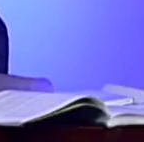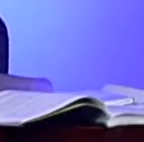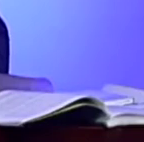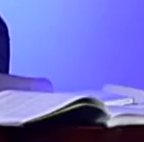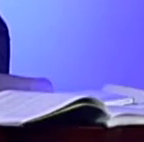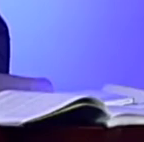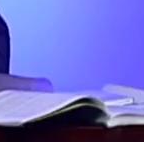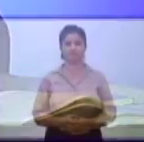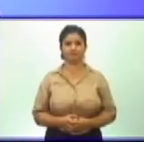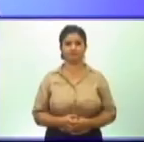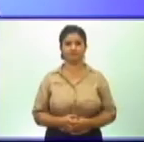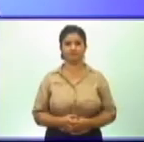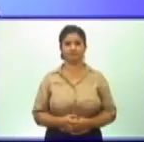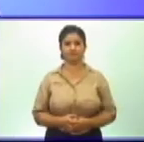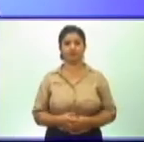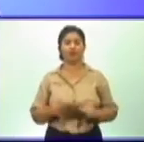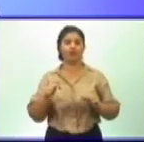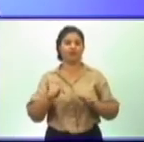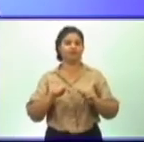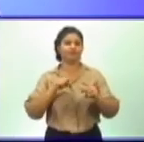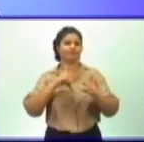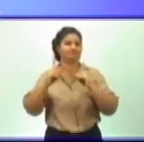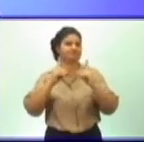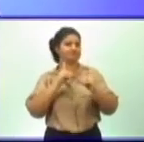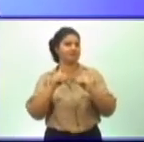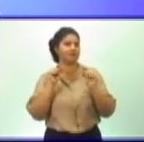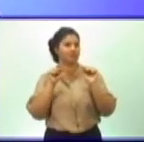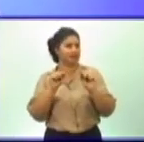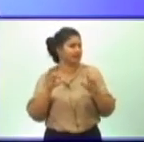En los diálogos hay un elemento importante. El autor